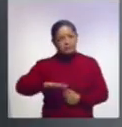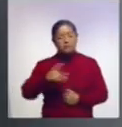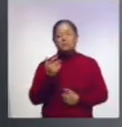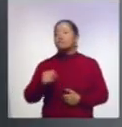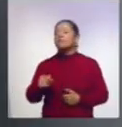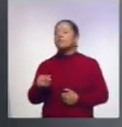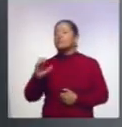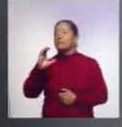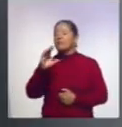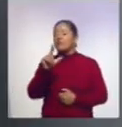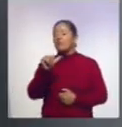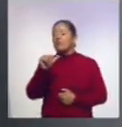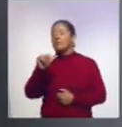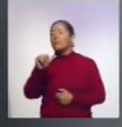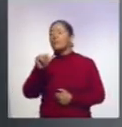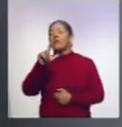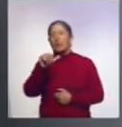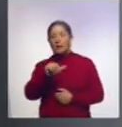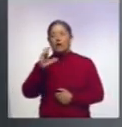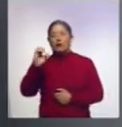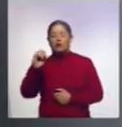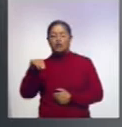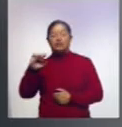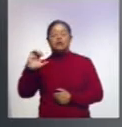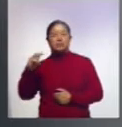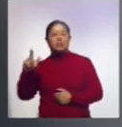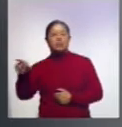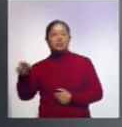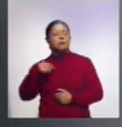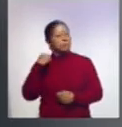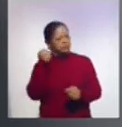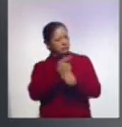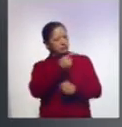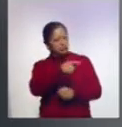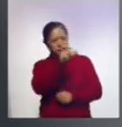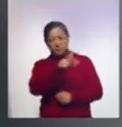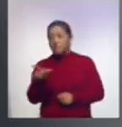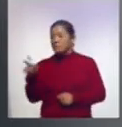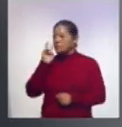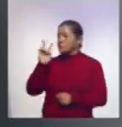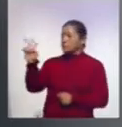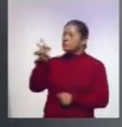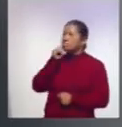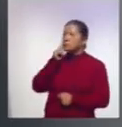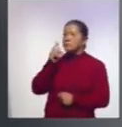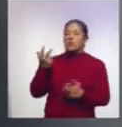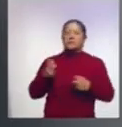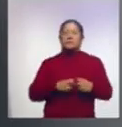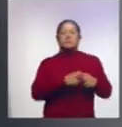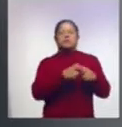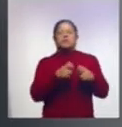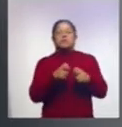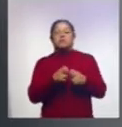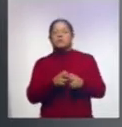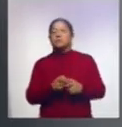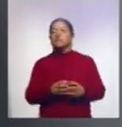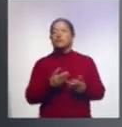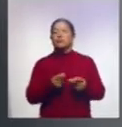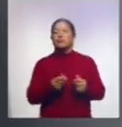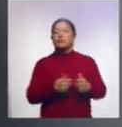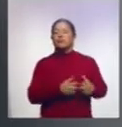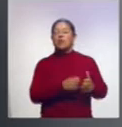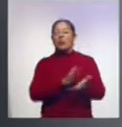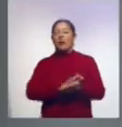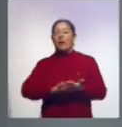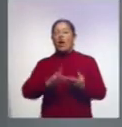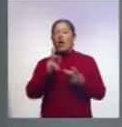La Concha del municipio antes mencionado, se ubicó una persona quien, al notar la presencia de los uniformados, mostró un comportamiento inusual. Ante tal situación,